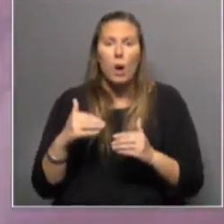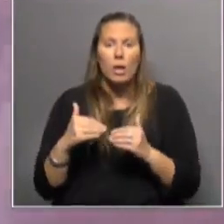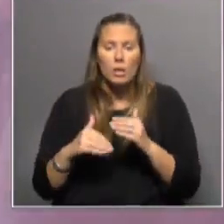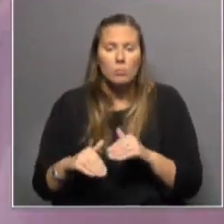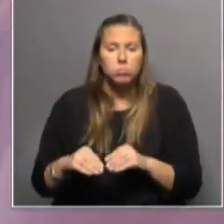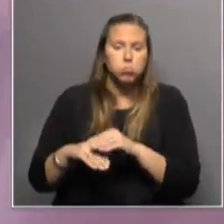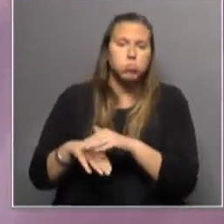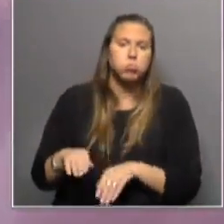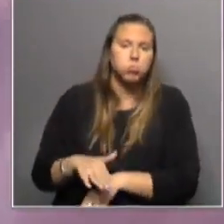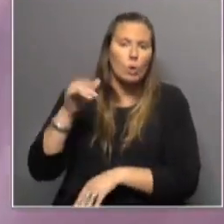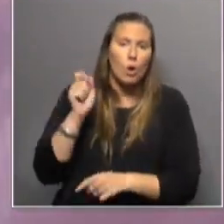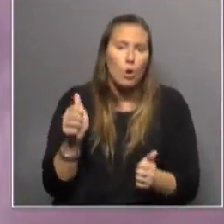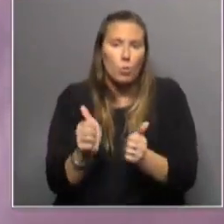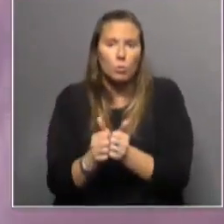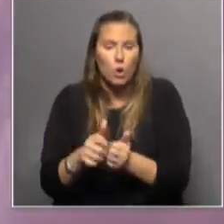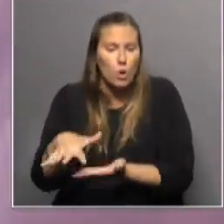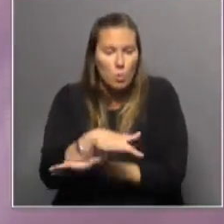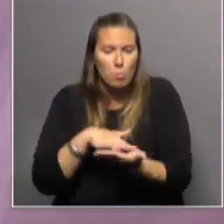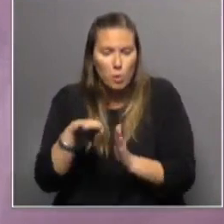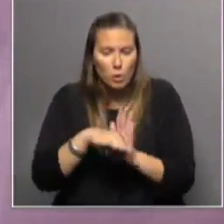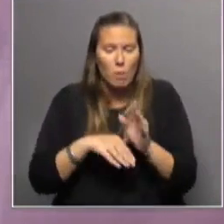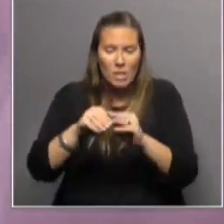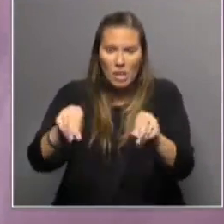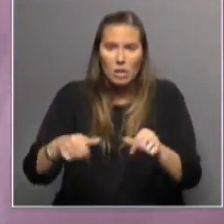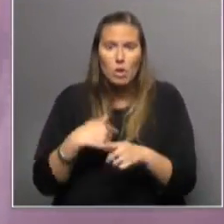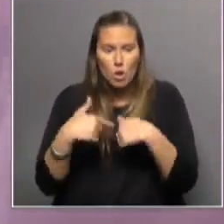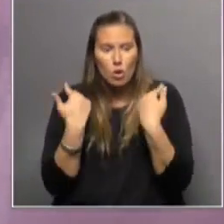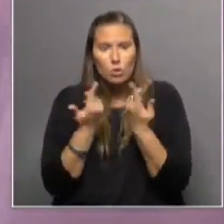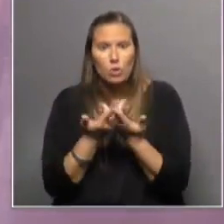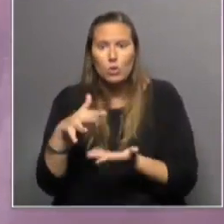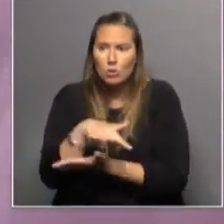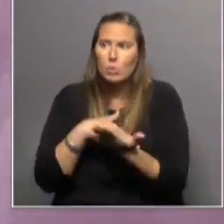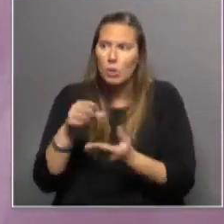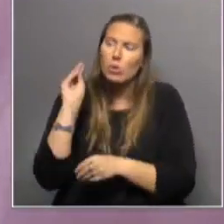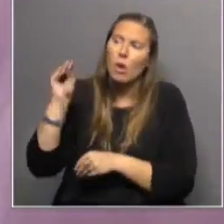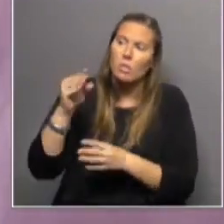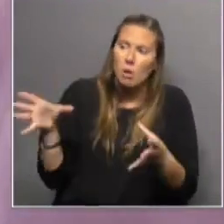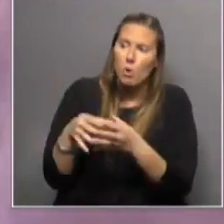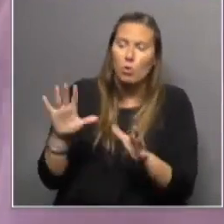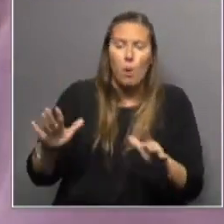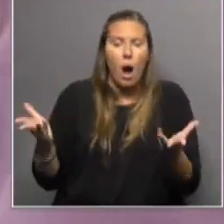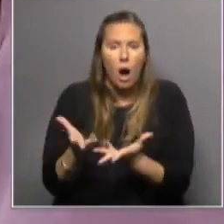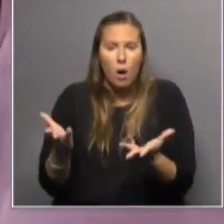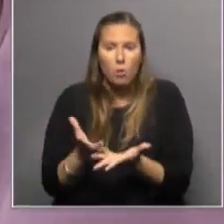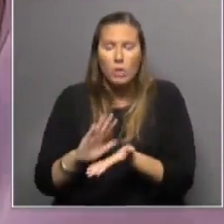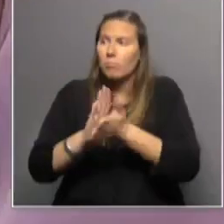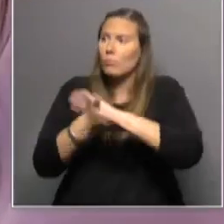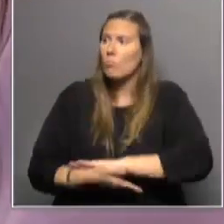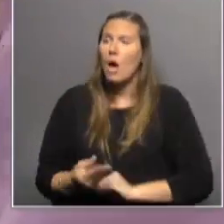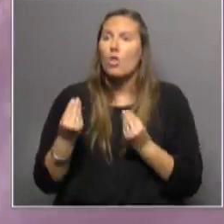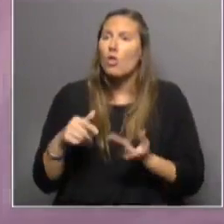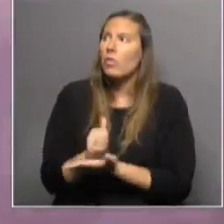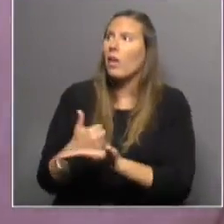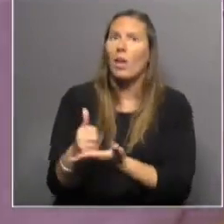todos esos programas que teníamos en los territorios, que nosotras derivábamos los casos para ahí. Hoy no tenemos dónde recurrir.